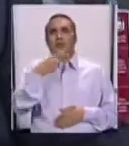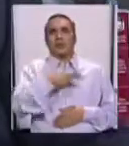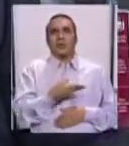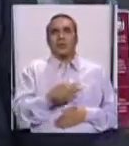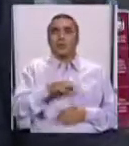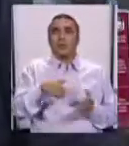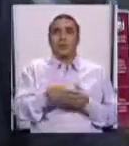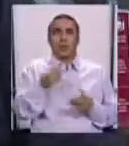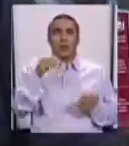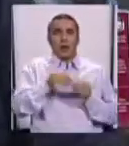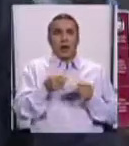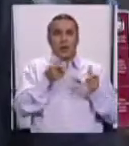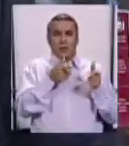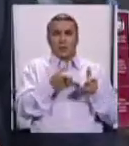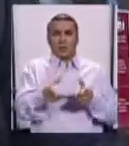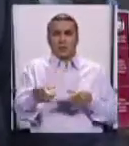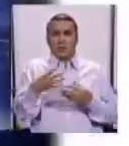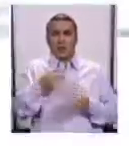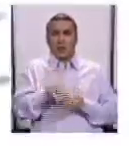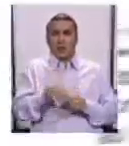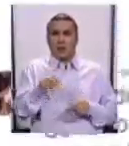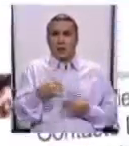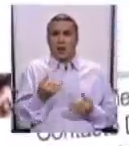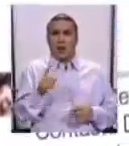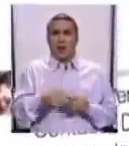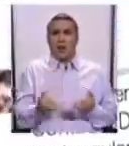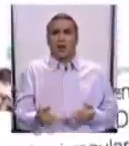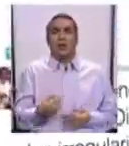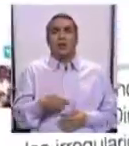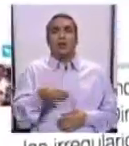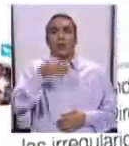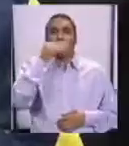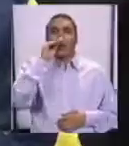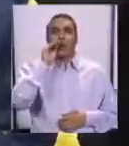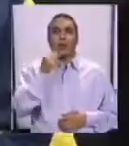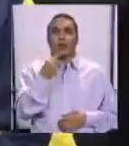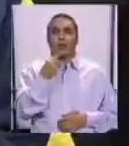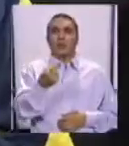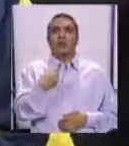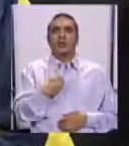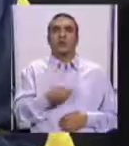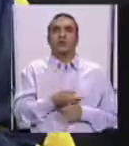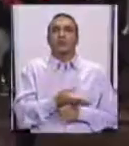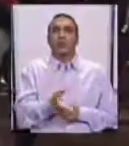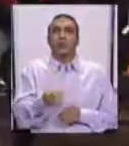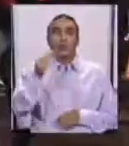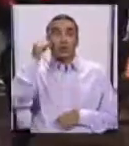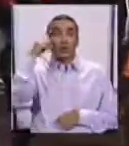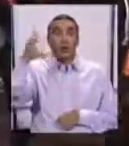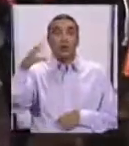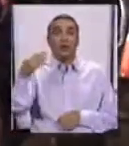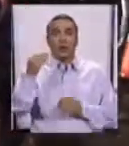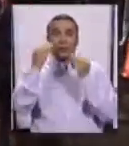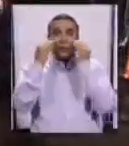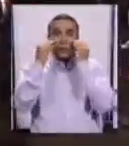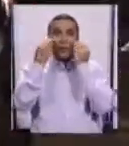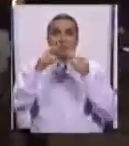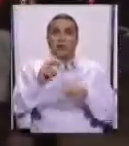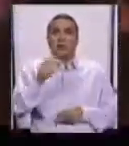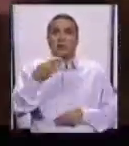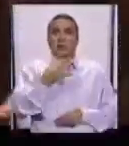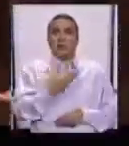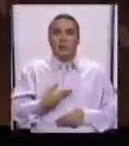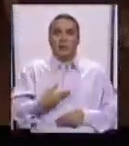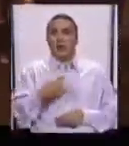observadas que estas. Creo que no han habido. Por su parte, el alcalde Jaime Nebot hizo recomendaciones a Guillermo Lasso y Andrés Páez,